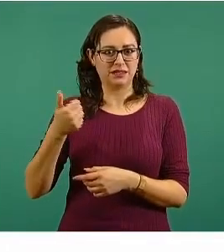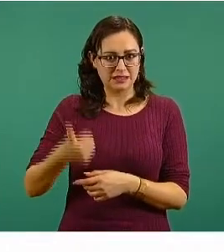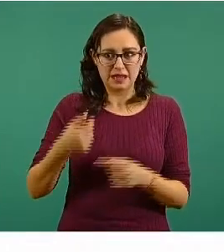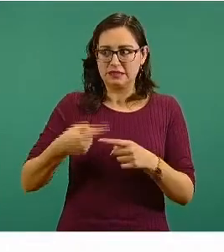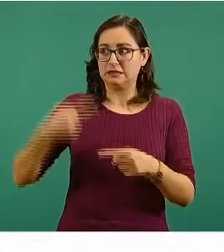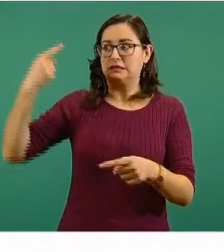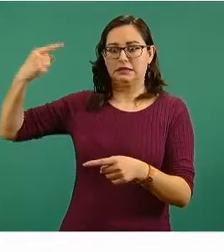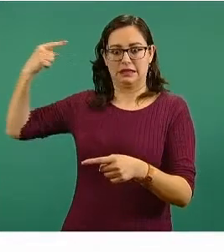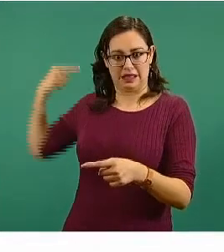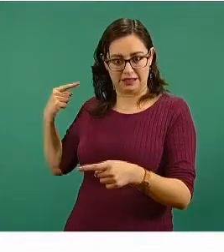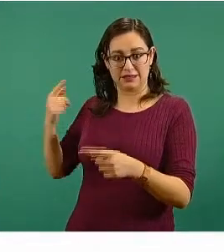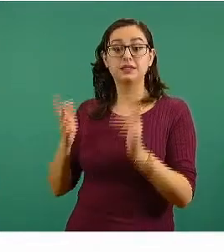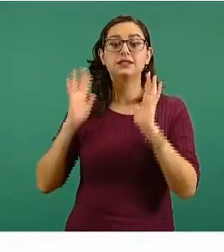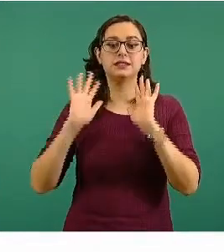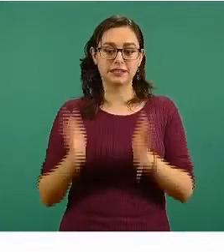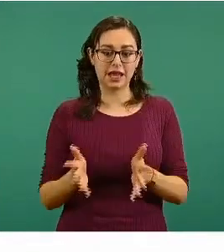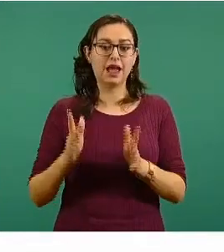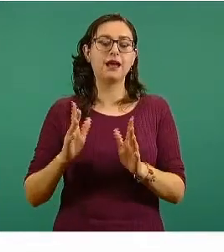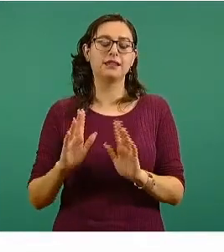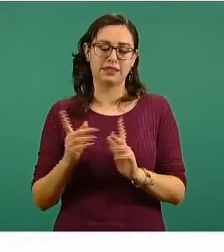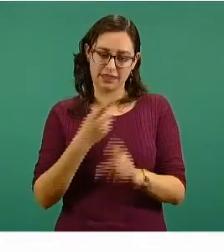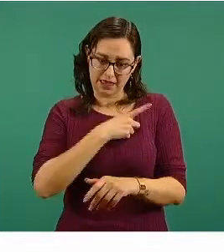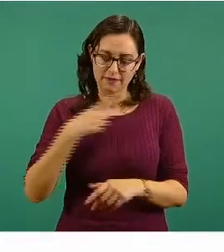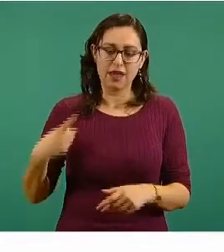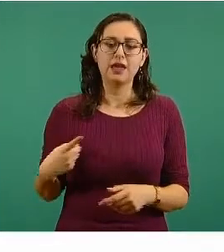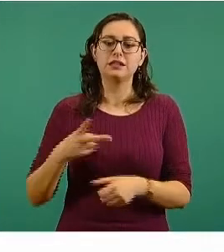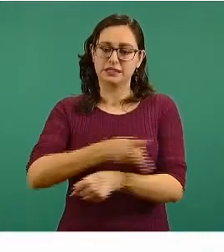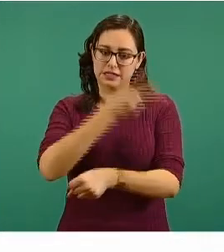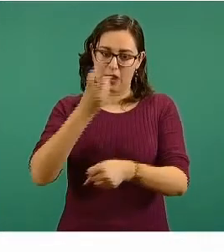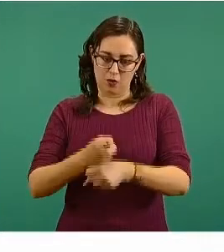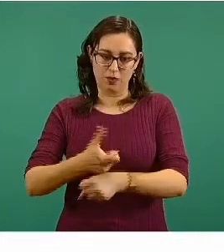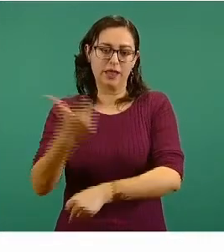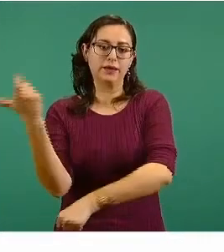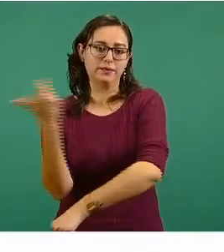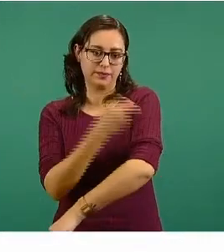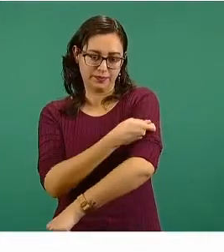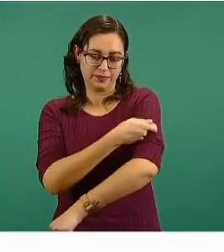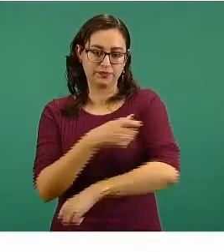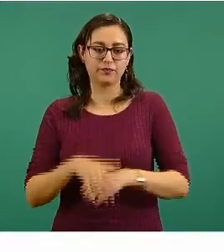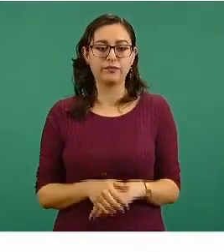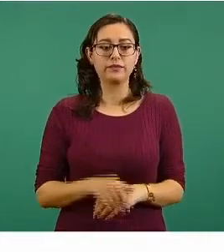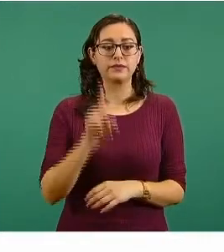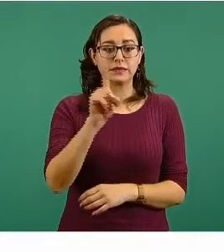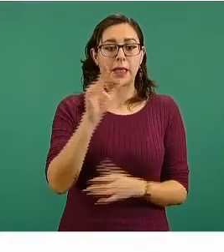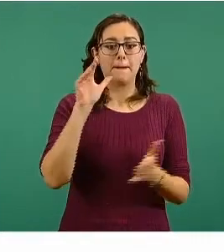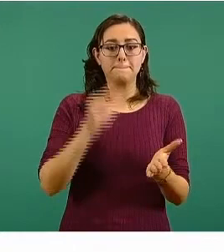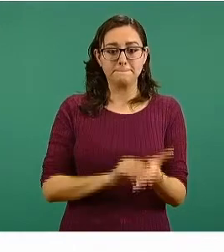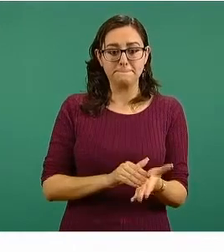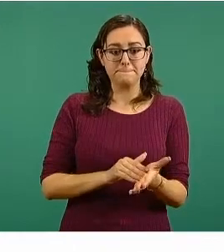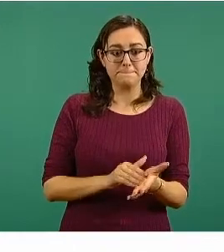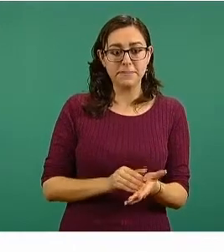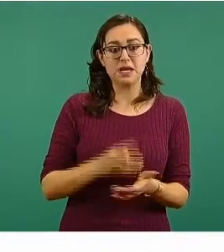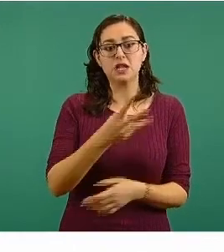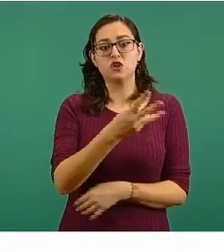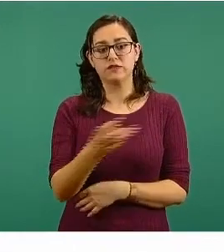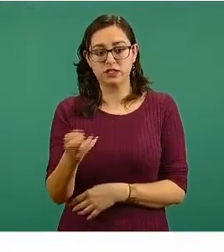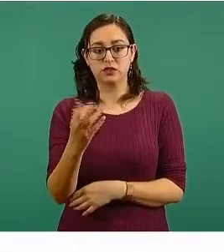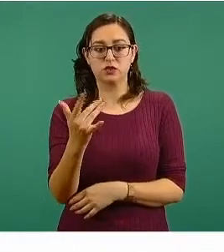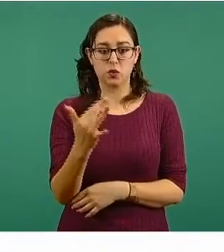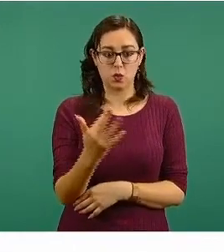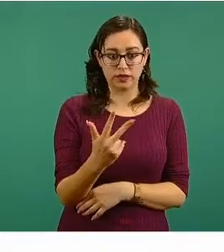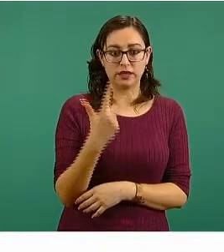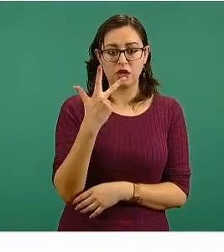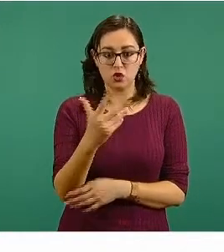dosis inicial y 21 días después ya se pone la segunda dosis. 1.958 personas